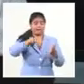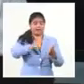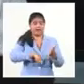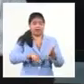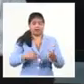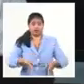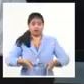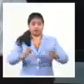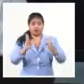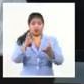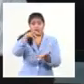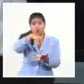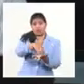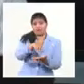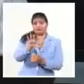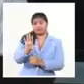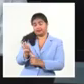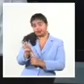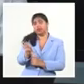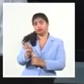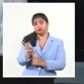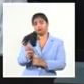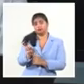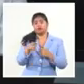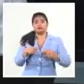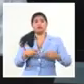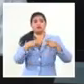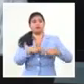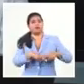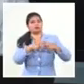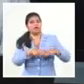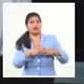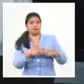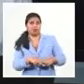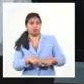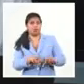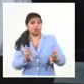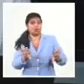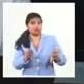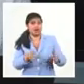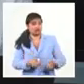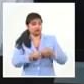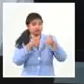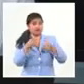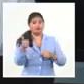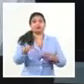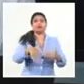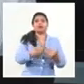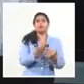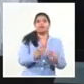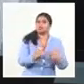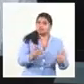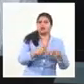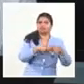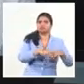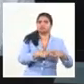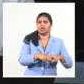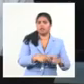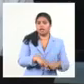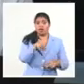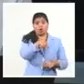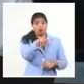5 tenga un mantenimiento que en alrededor de 10 días le pueda recuperar 40 megavatios más y llevarlas de 40